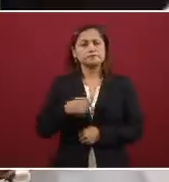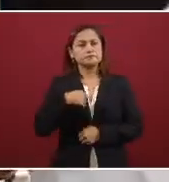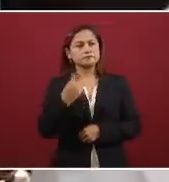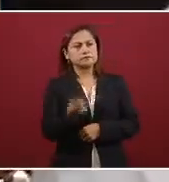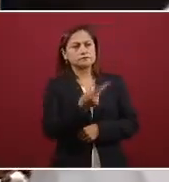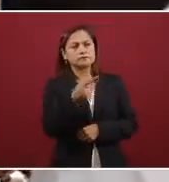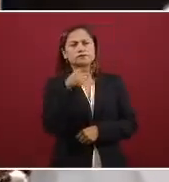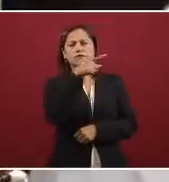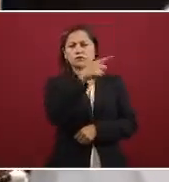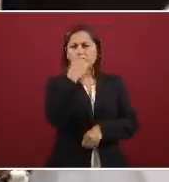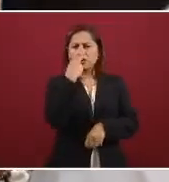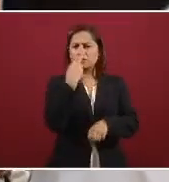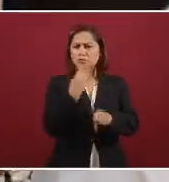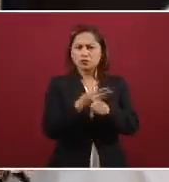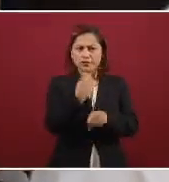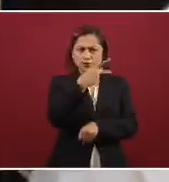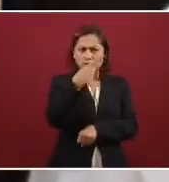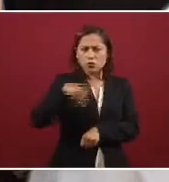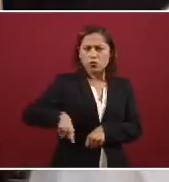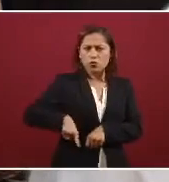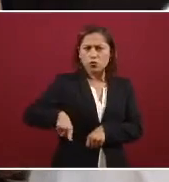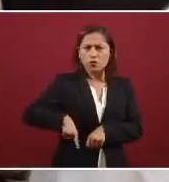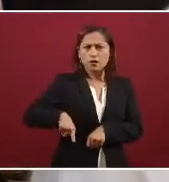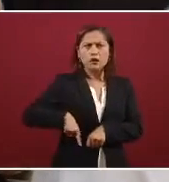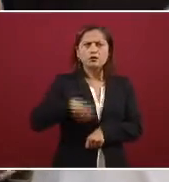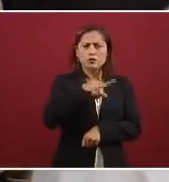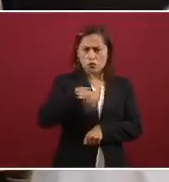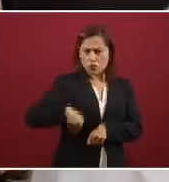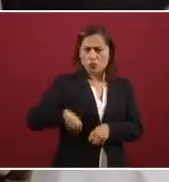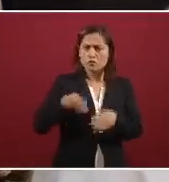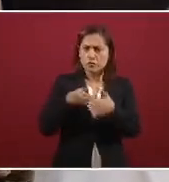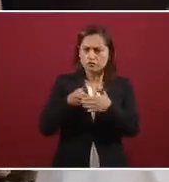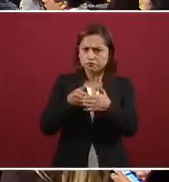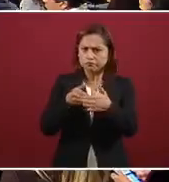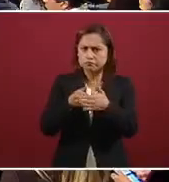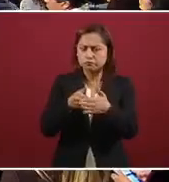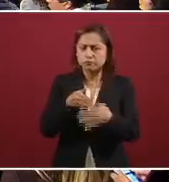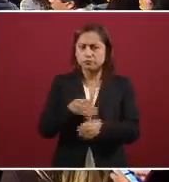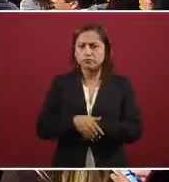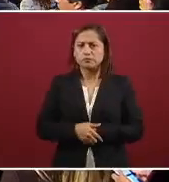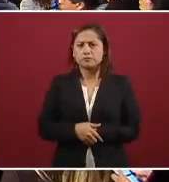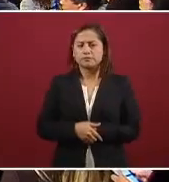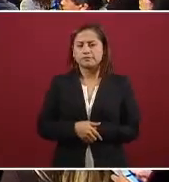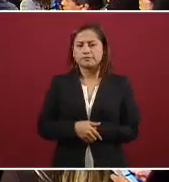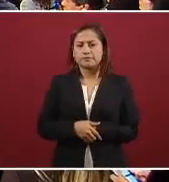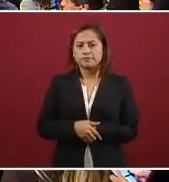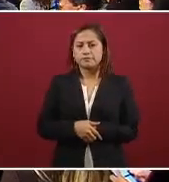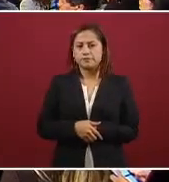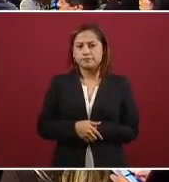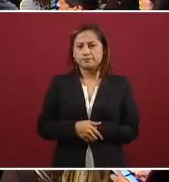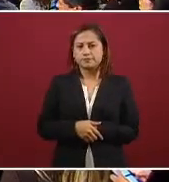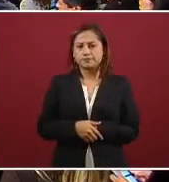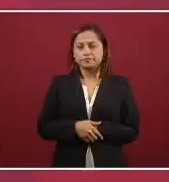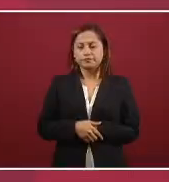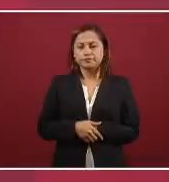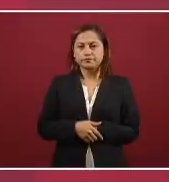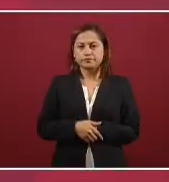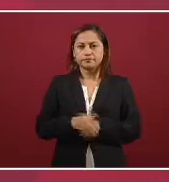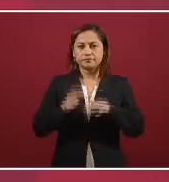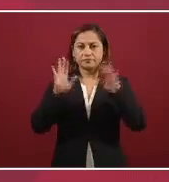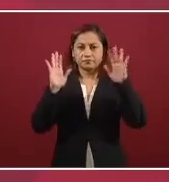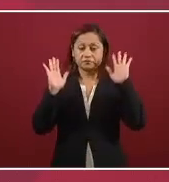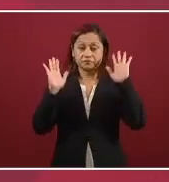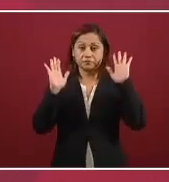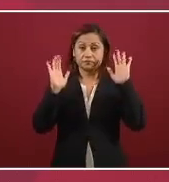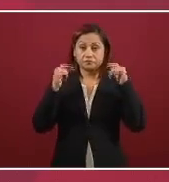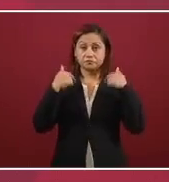su gobierno de estos factores que no han permitido el desarrollo? Pues que sean los mexicanos los